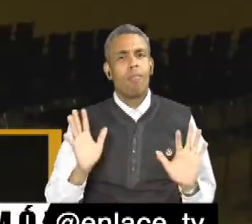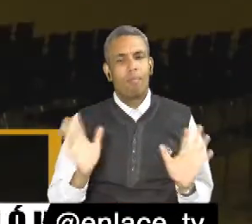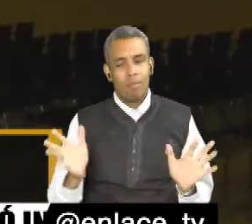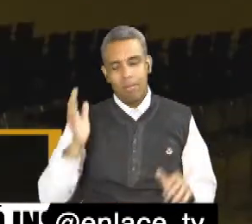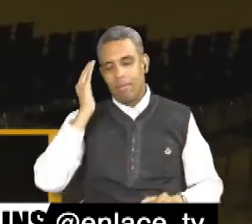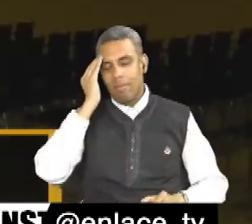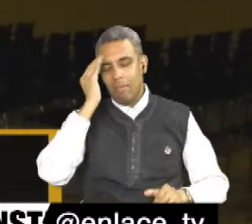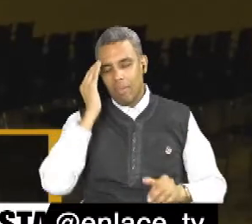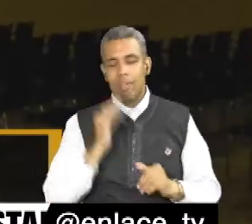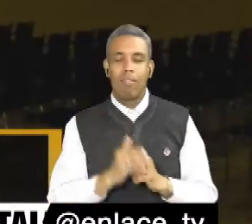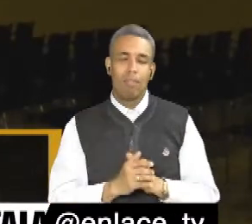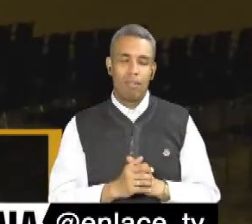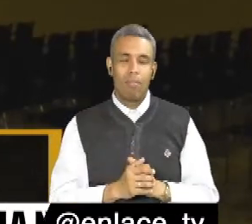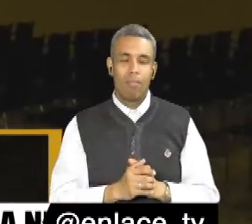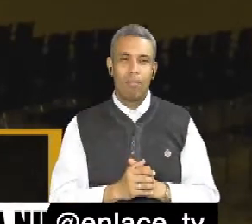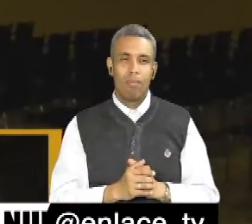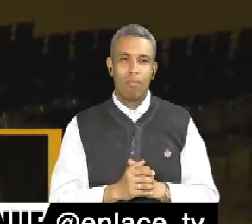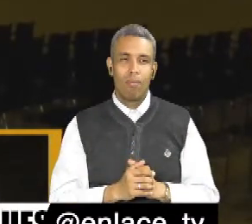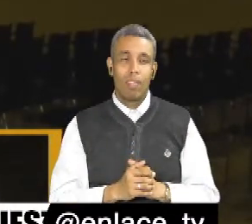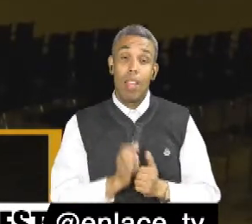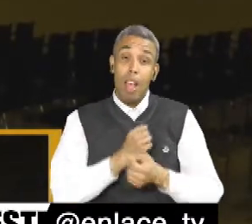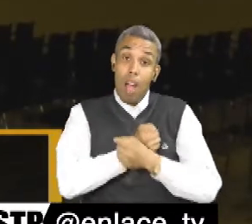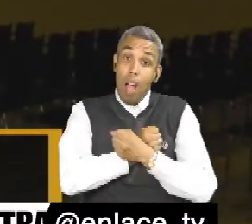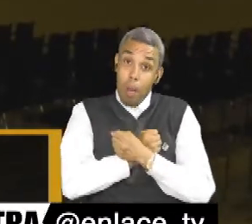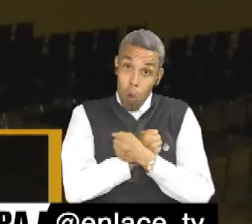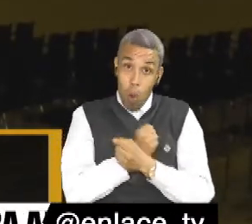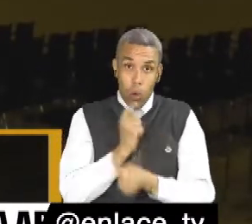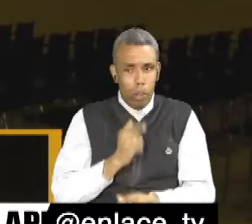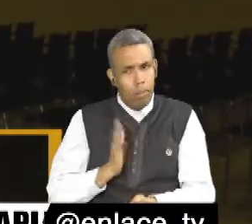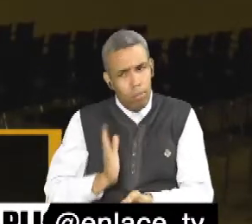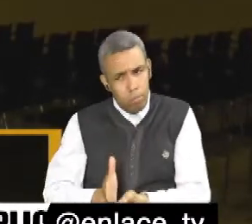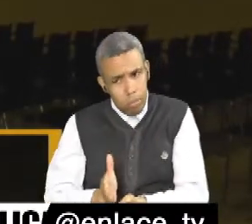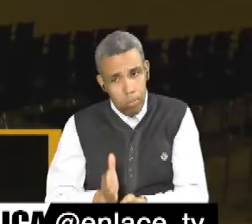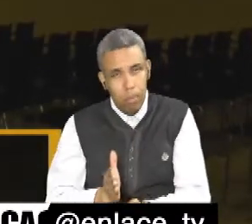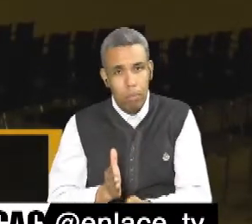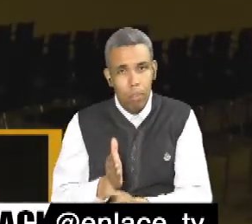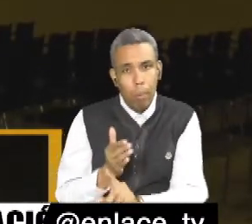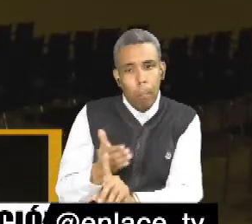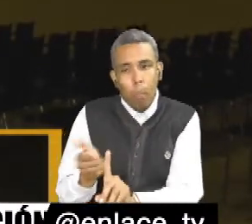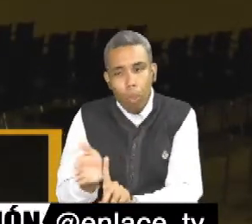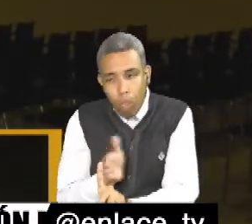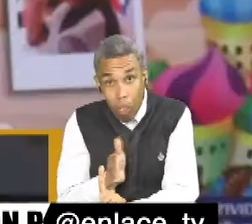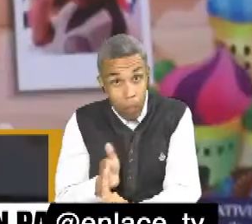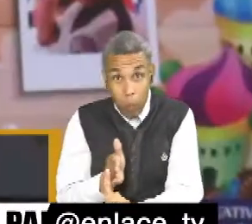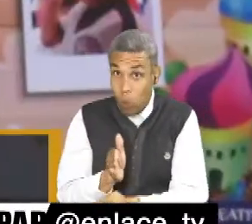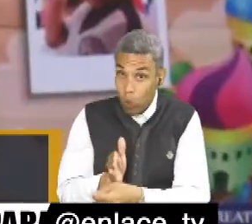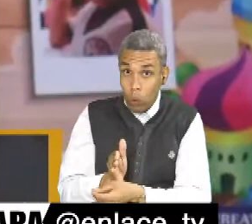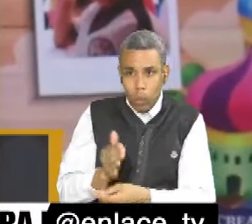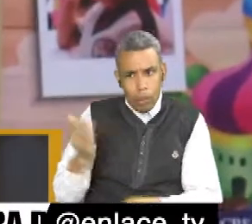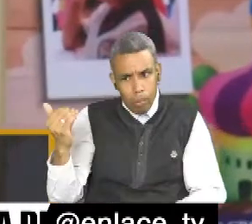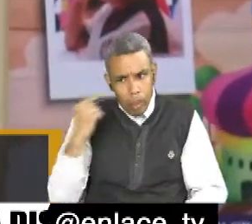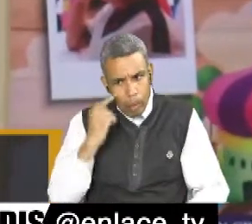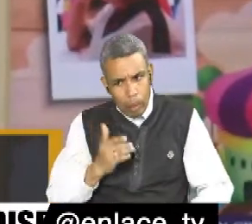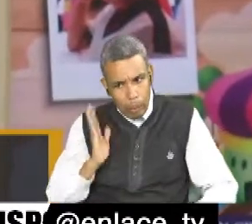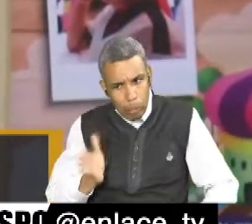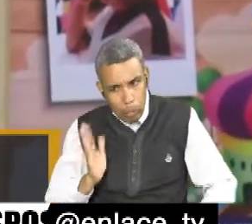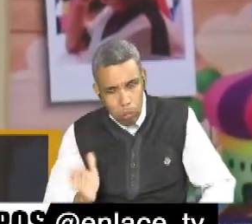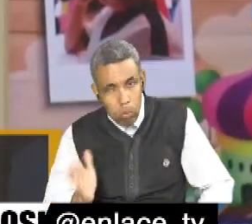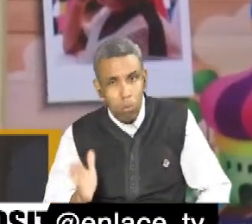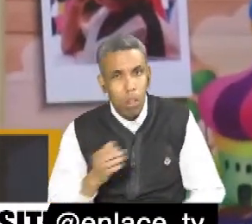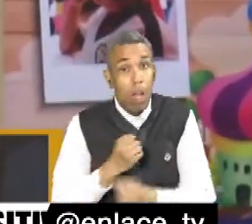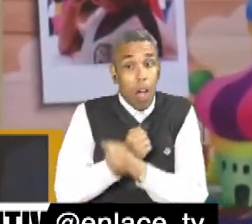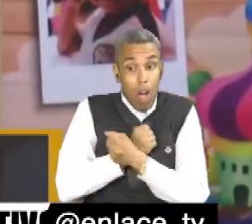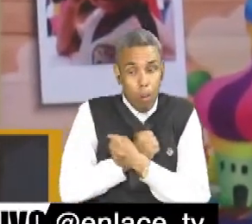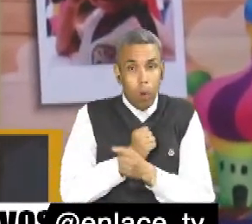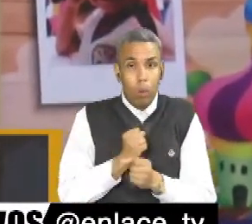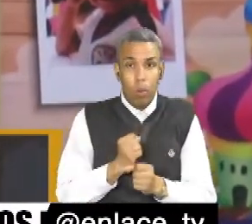sirve, sabemos que sirve mucho amor, pero mucha firmeza. Importante que haya consecuencias, límites, que los papás cuando digan